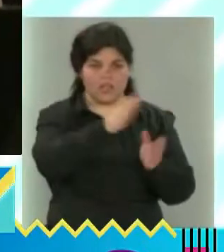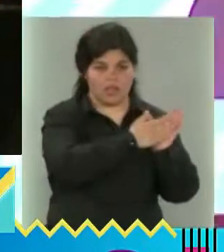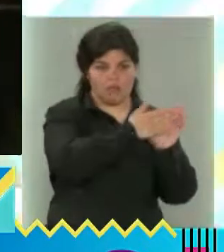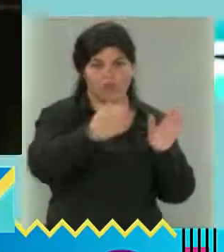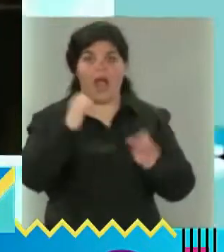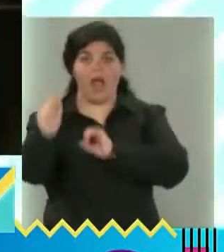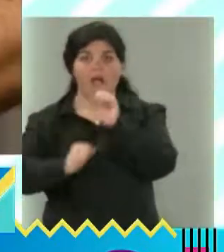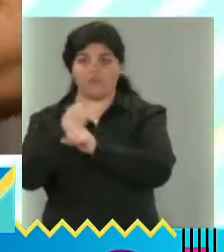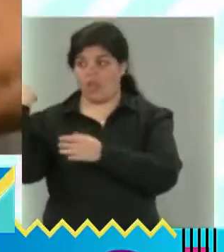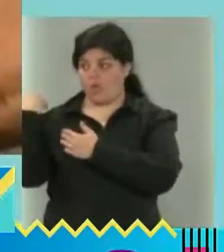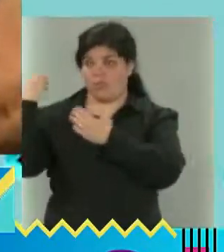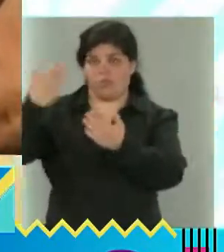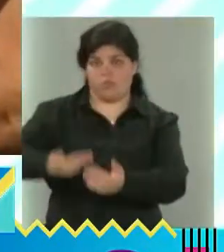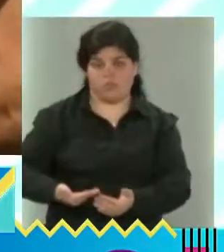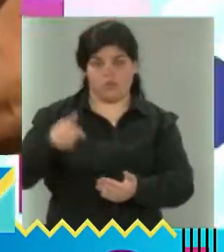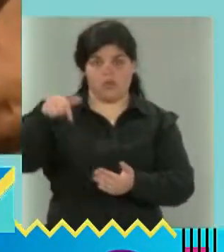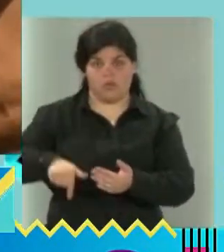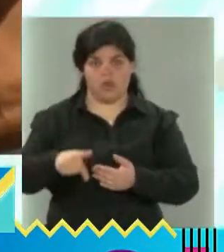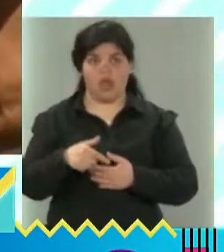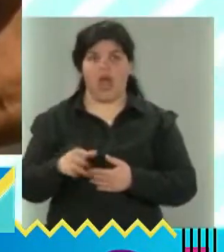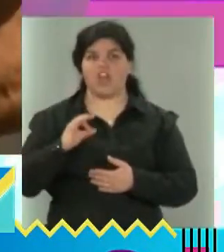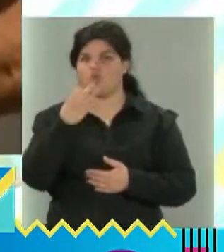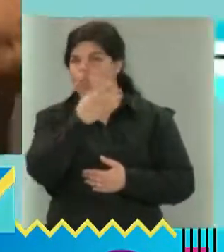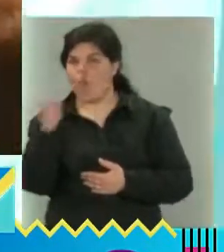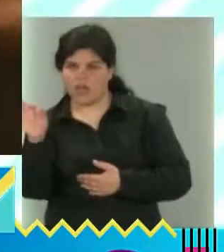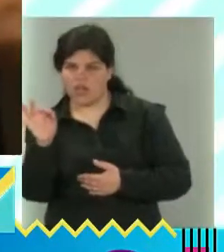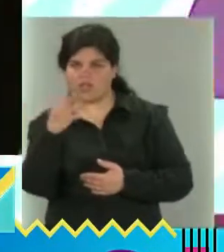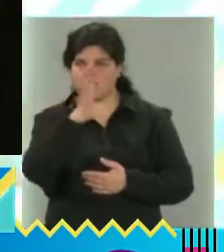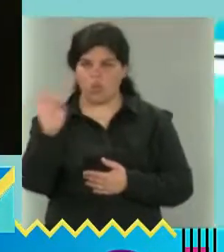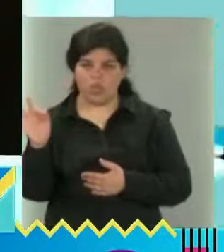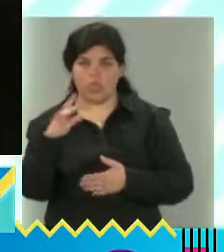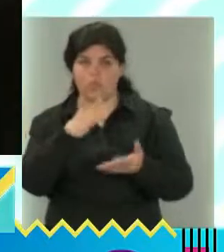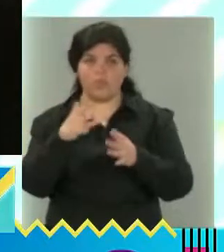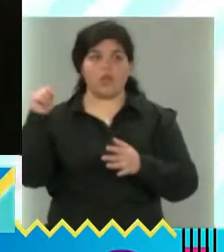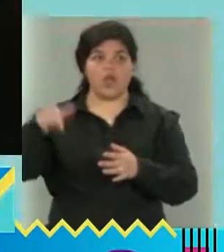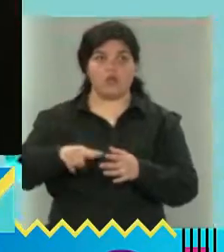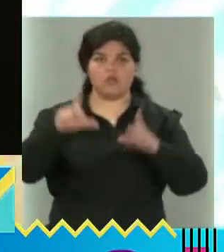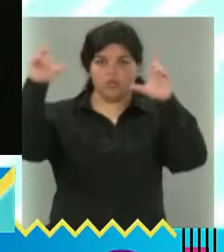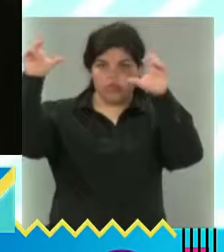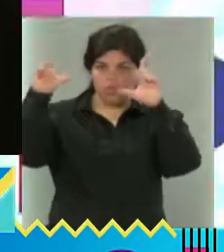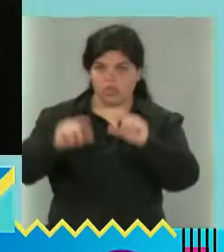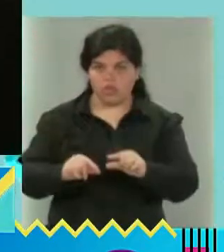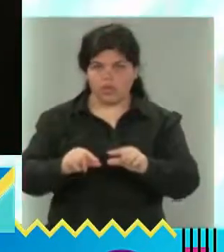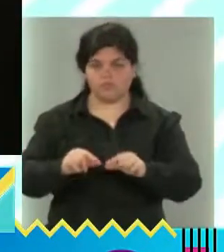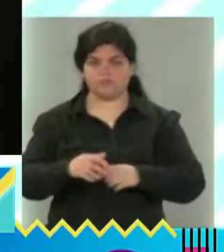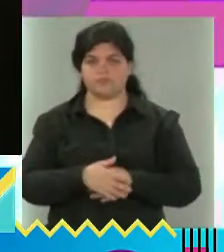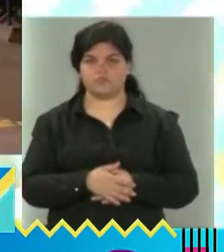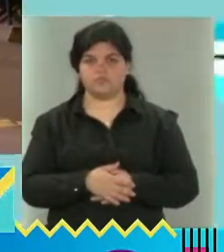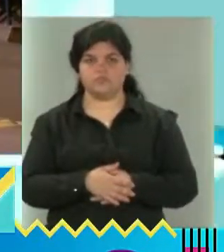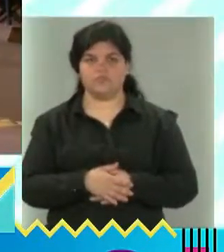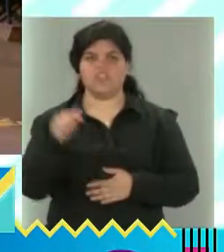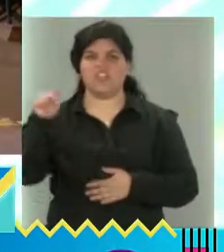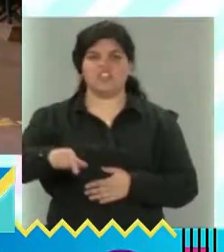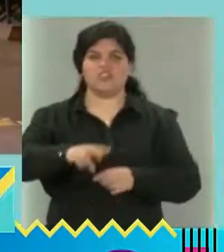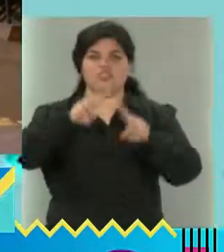estamos hablando de 4 o 5 décadas, ha caído de 90, casi 100 litros per cápita a 20 litros per cápita. Eso es más una cuestión